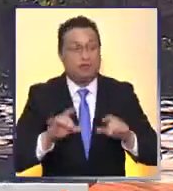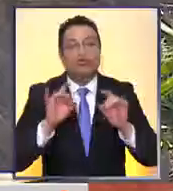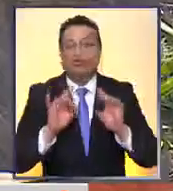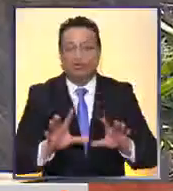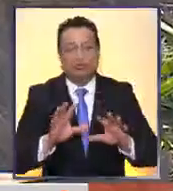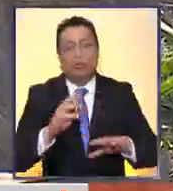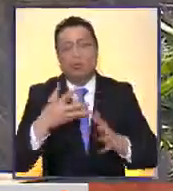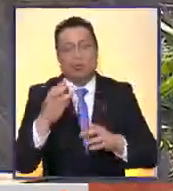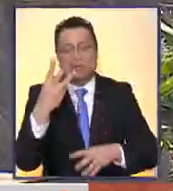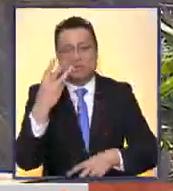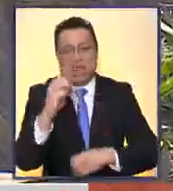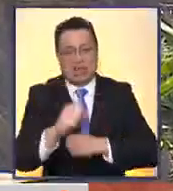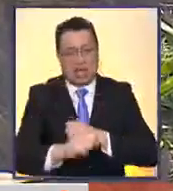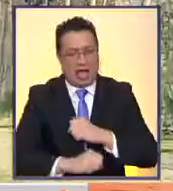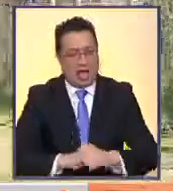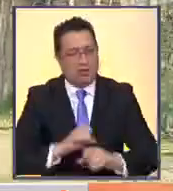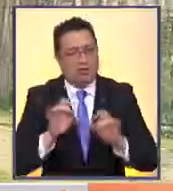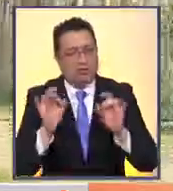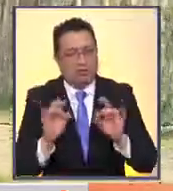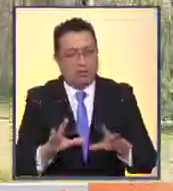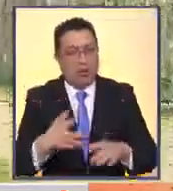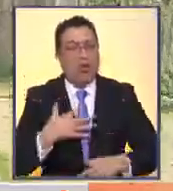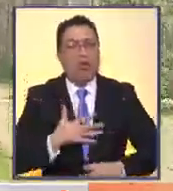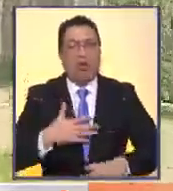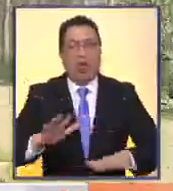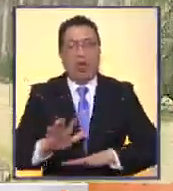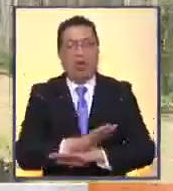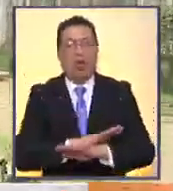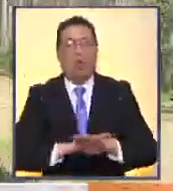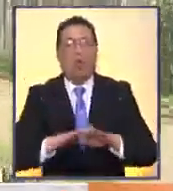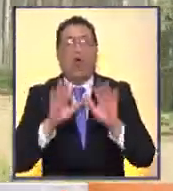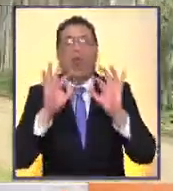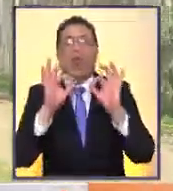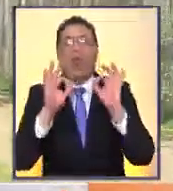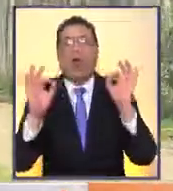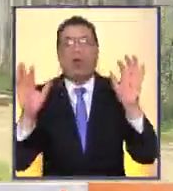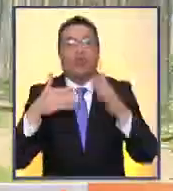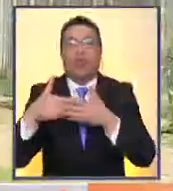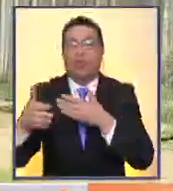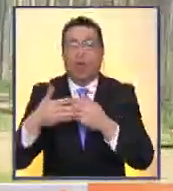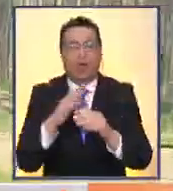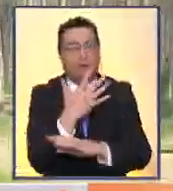de 30 años. Es que buscan preservar lo natural en medio de la ciudad.